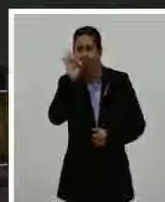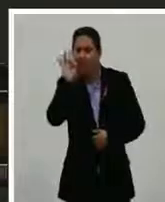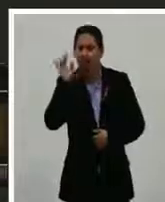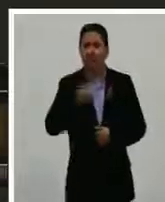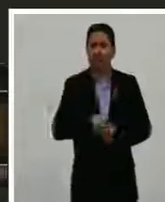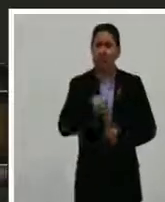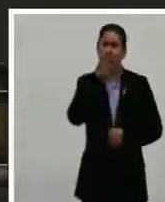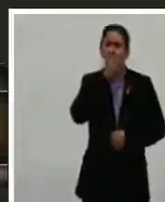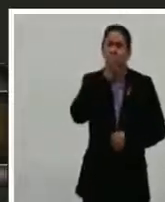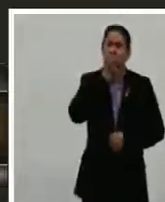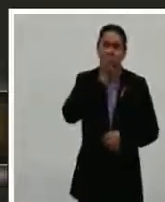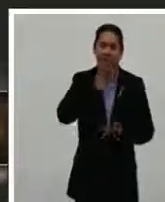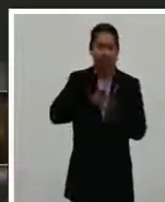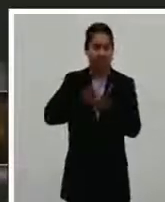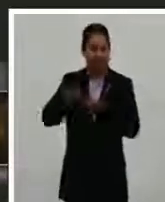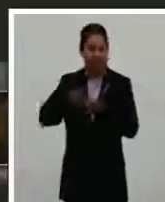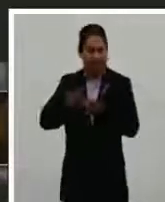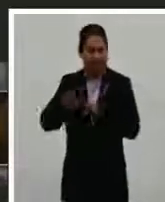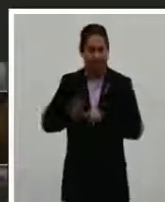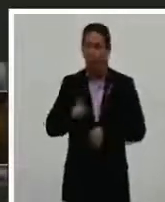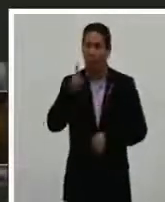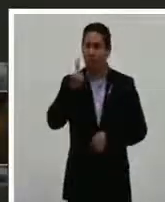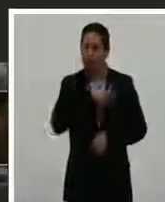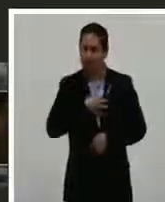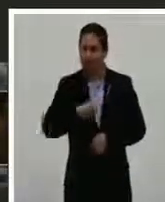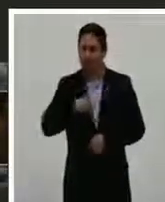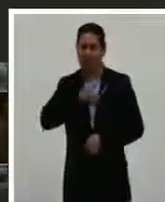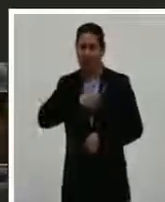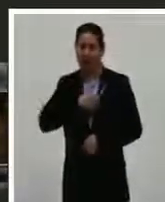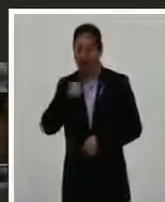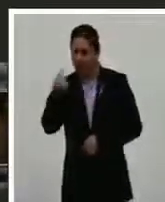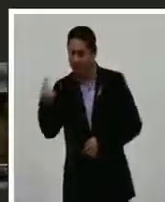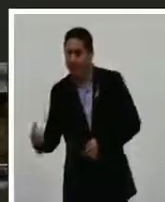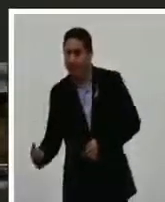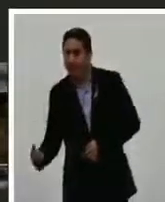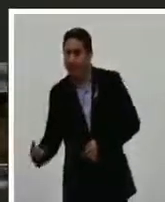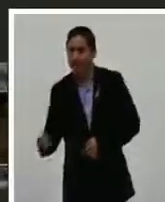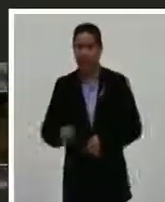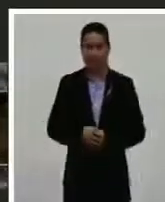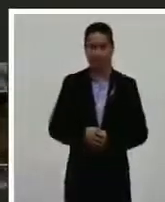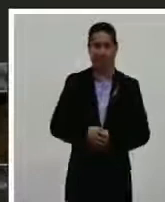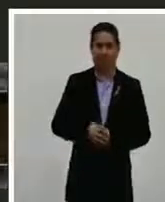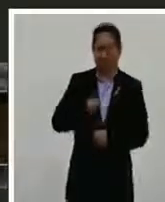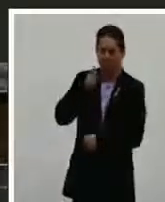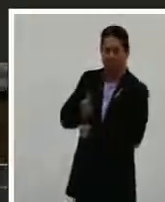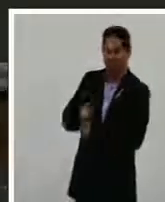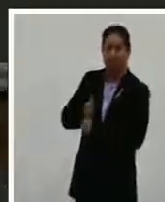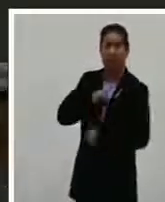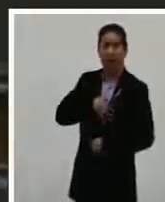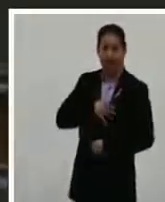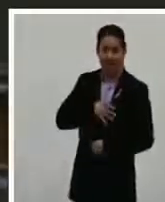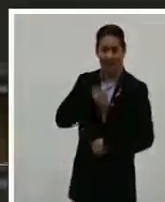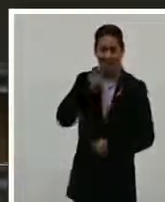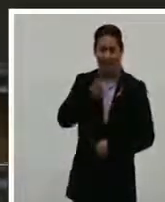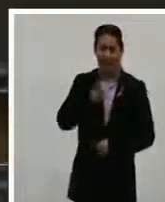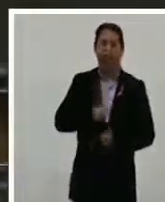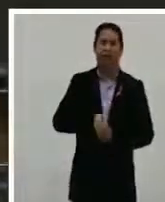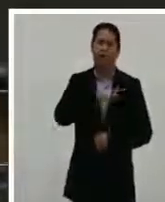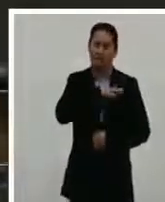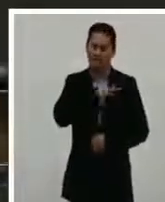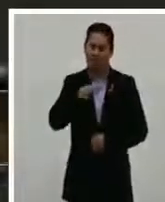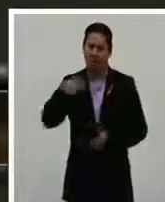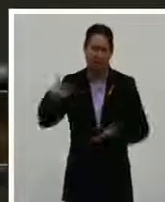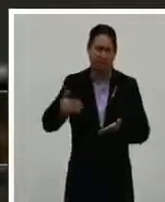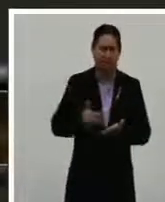padres y madres trabajadoras con una hija o hijo menor de edad que está diagnosticado con cáncer pueda